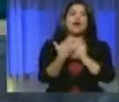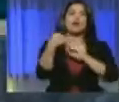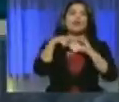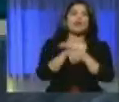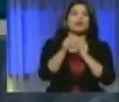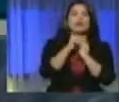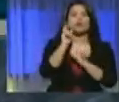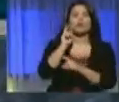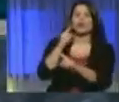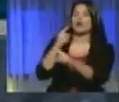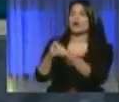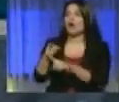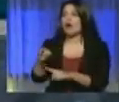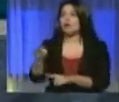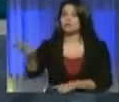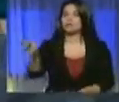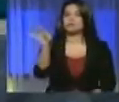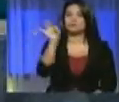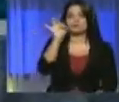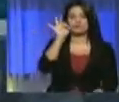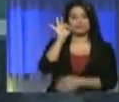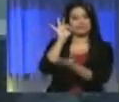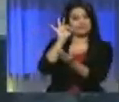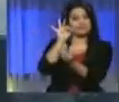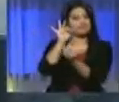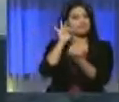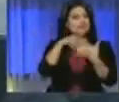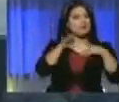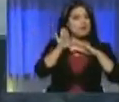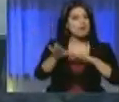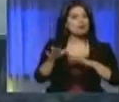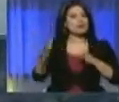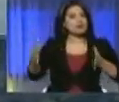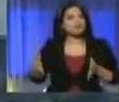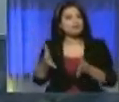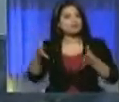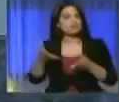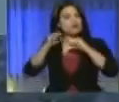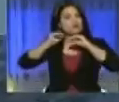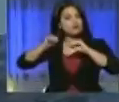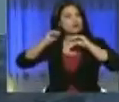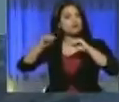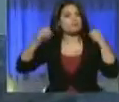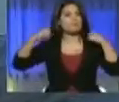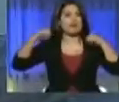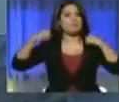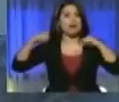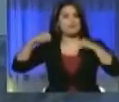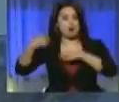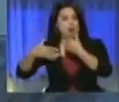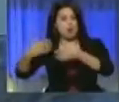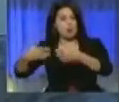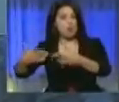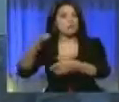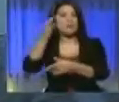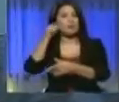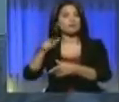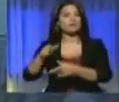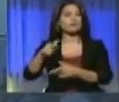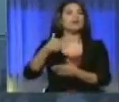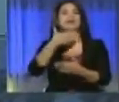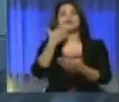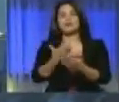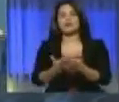la descubrió y le dio todo el apoyo mundial. Y tiene los mejores maestros del mundo, ¿gracias a qué? A